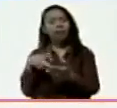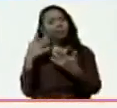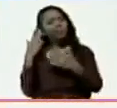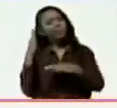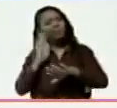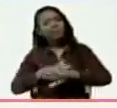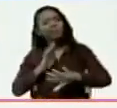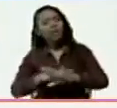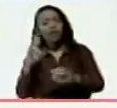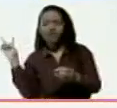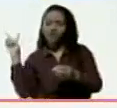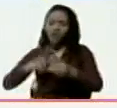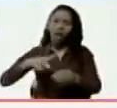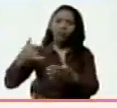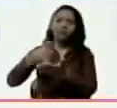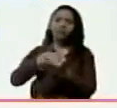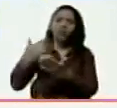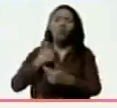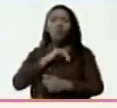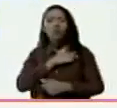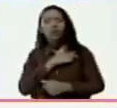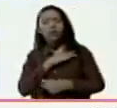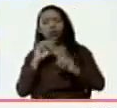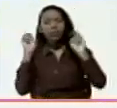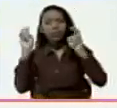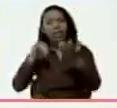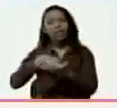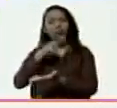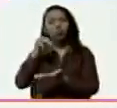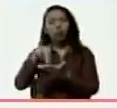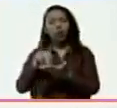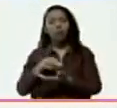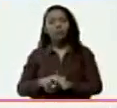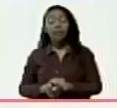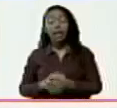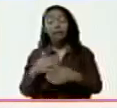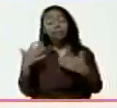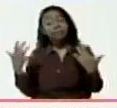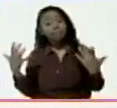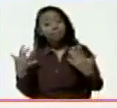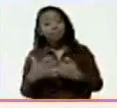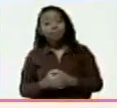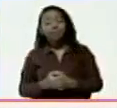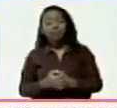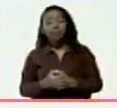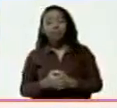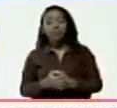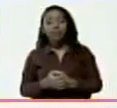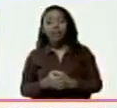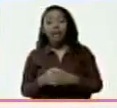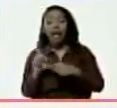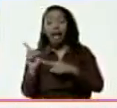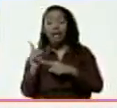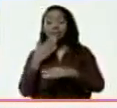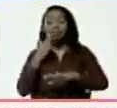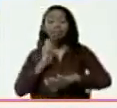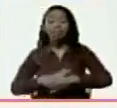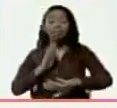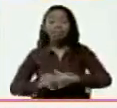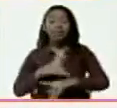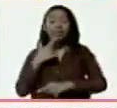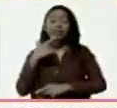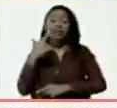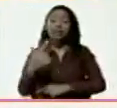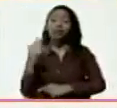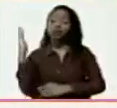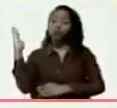y violentar nuestra jurisdicción nacional así que está este delito hay que decirlo